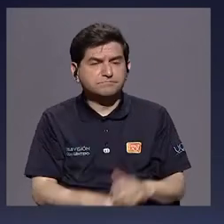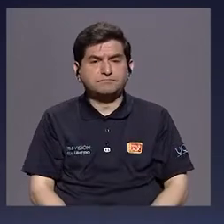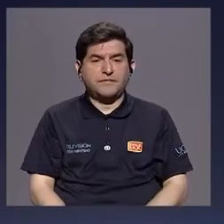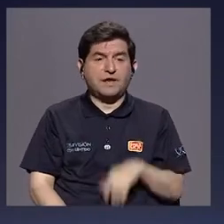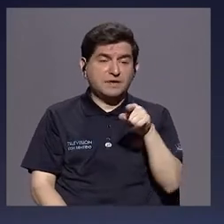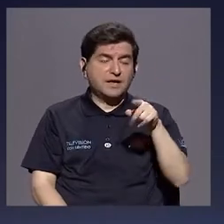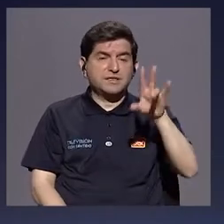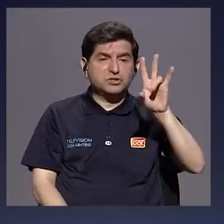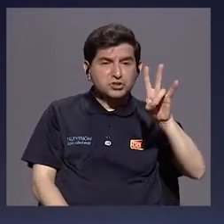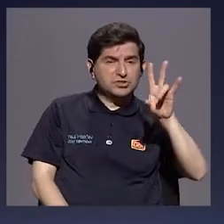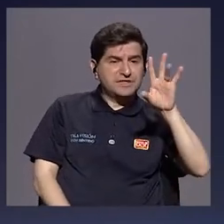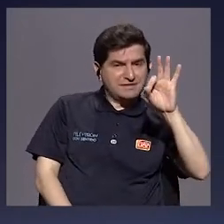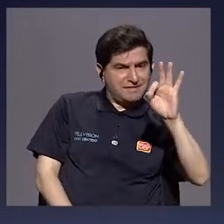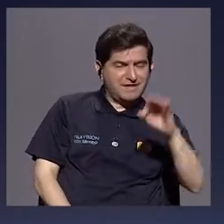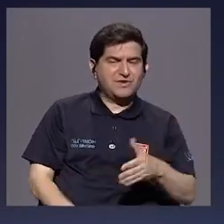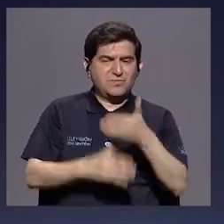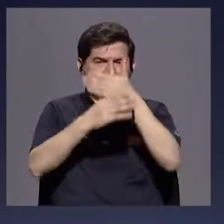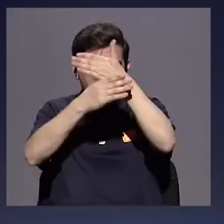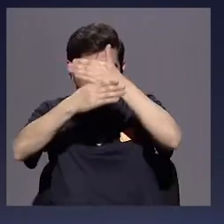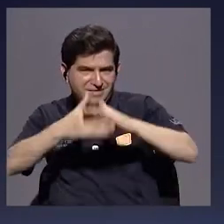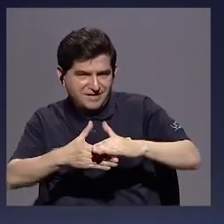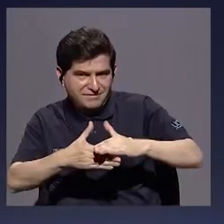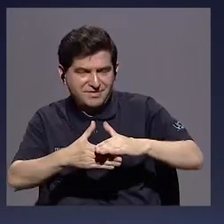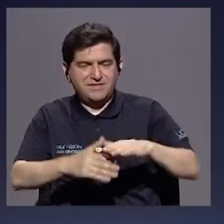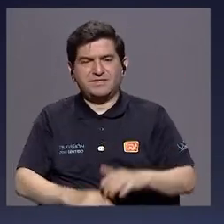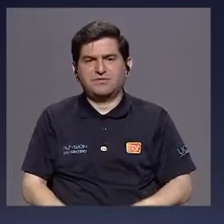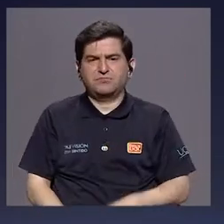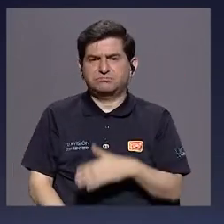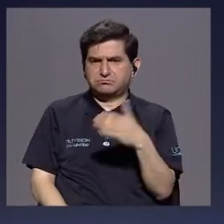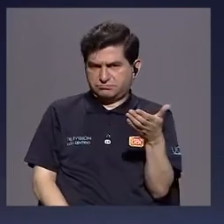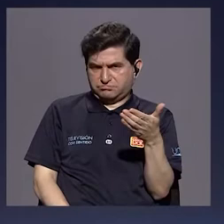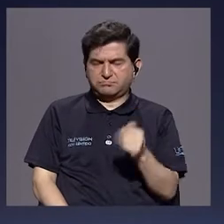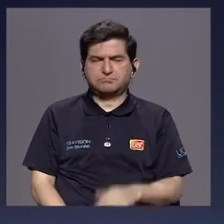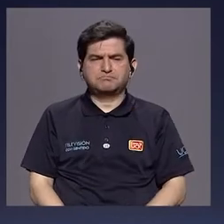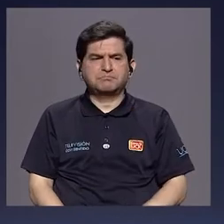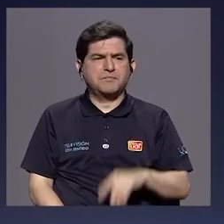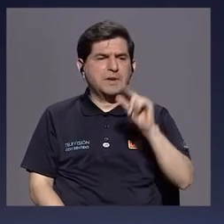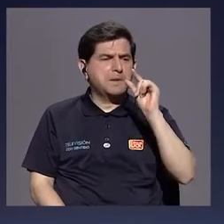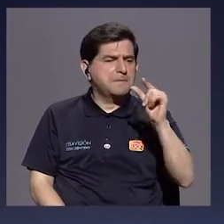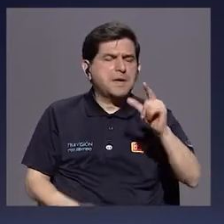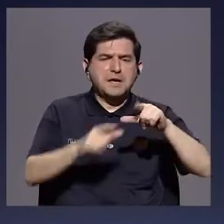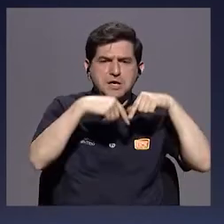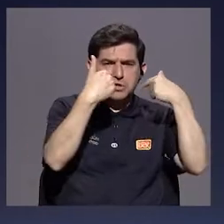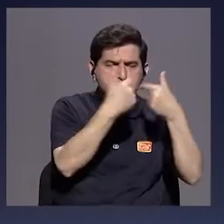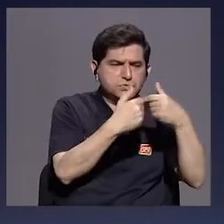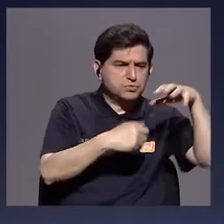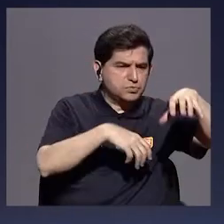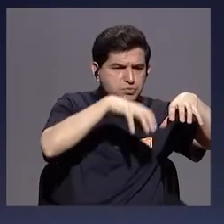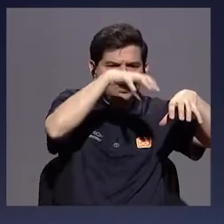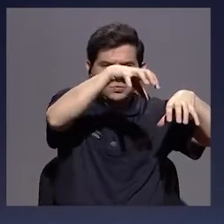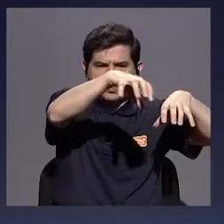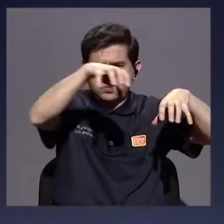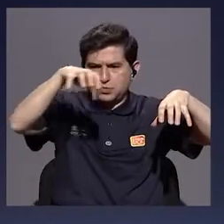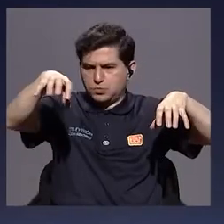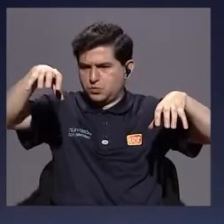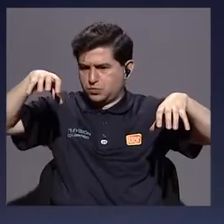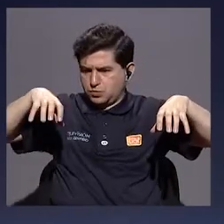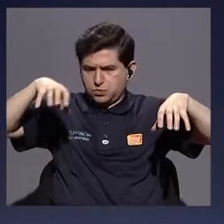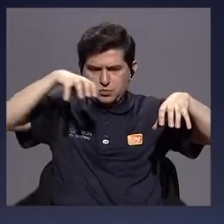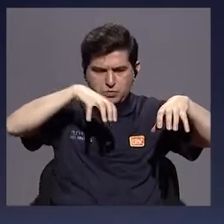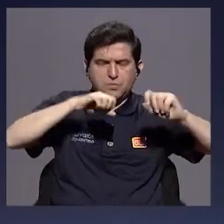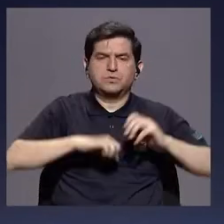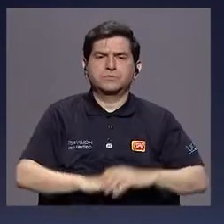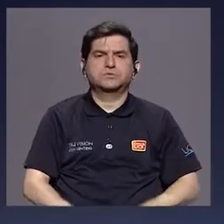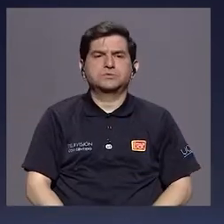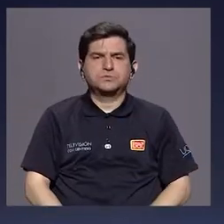esos 79 artistas se dividen en pequeños grupos y de esos pequeños grupos de las